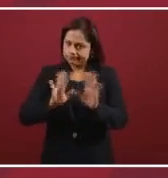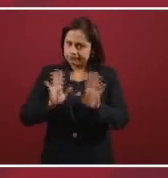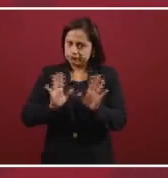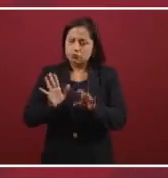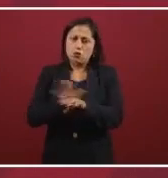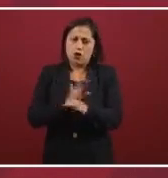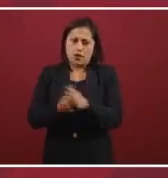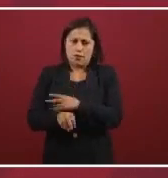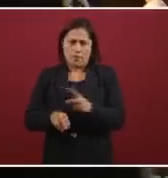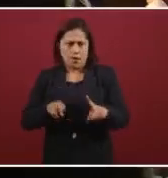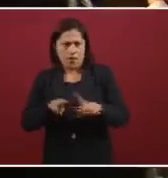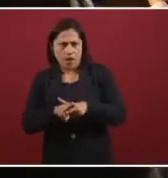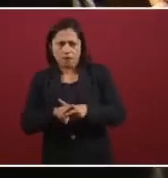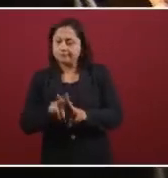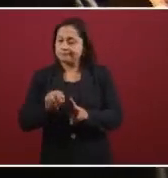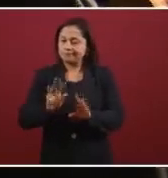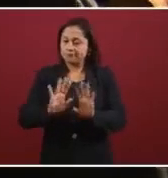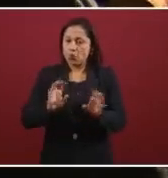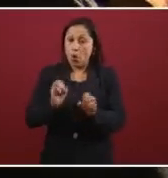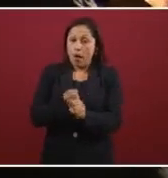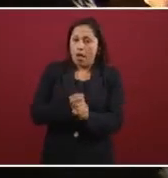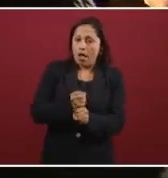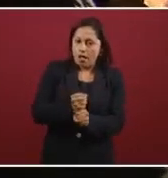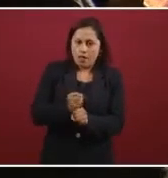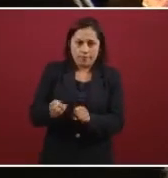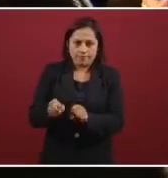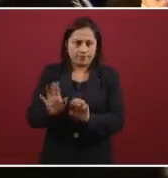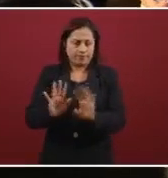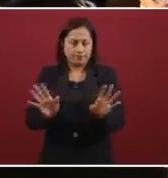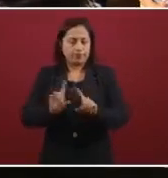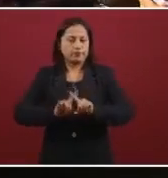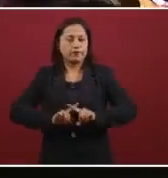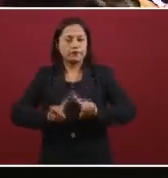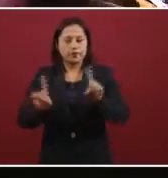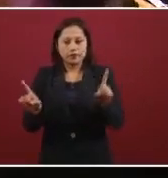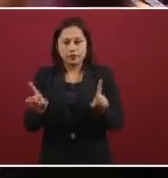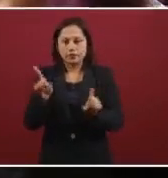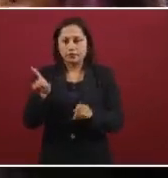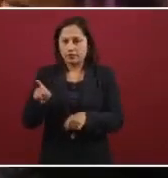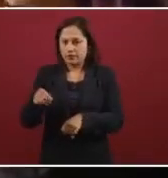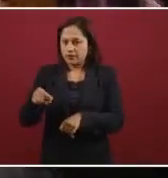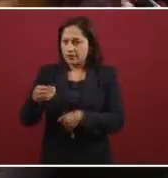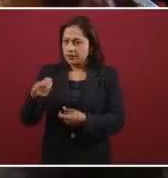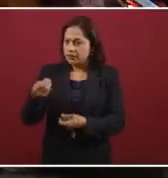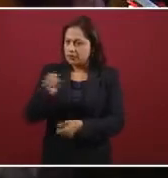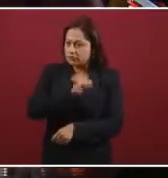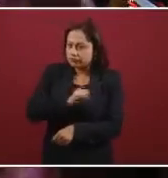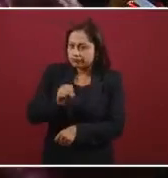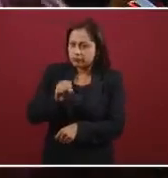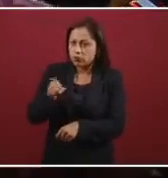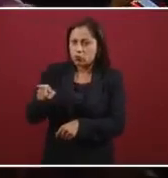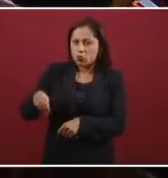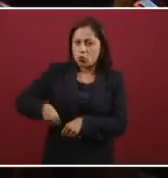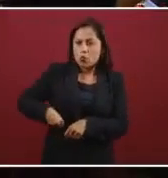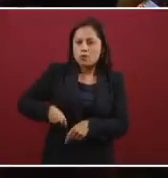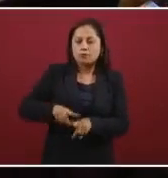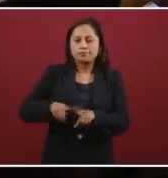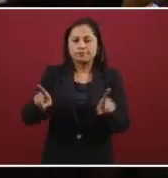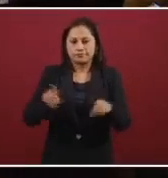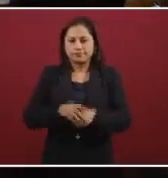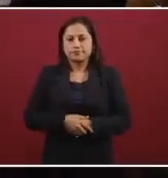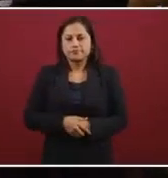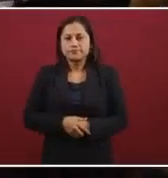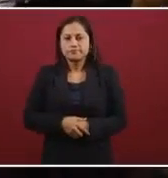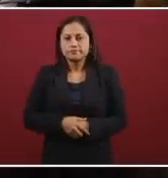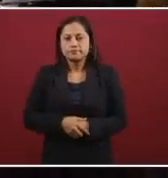sangre, de violencia. Y también se sigue viendo por los